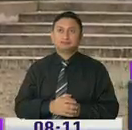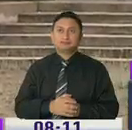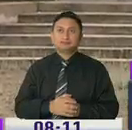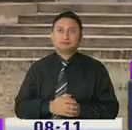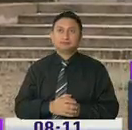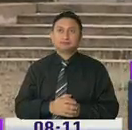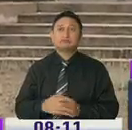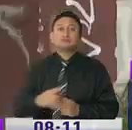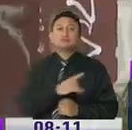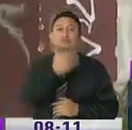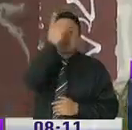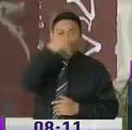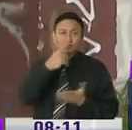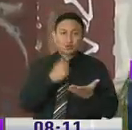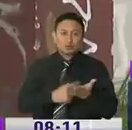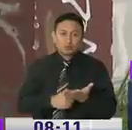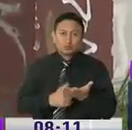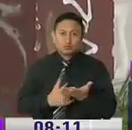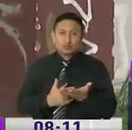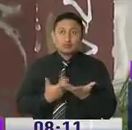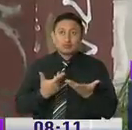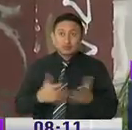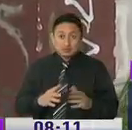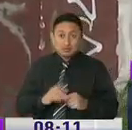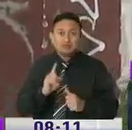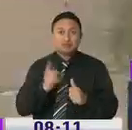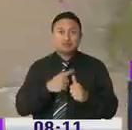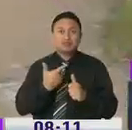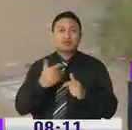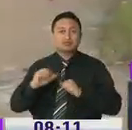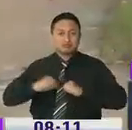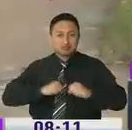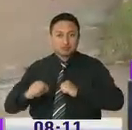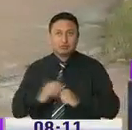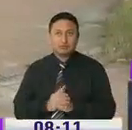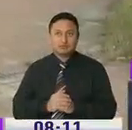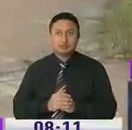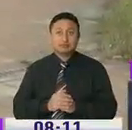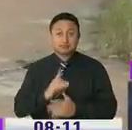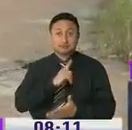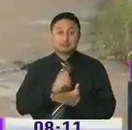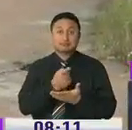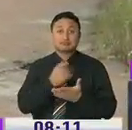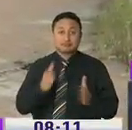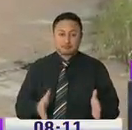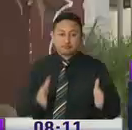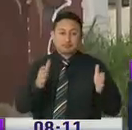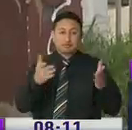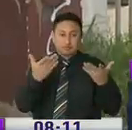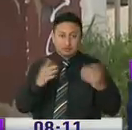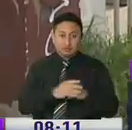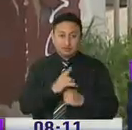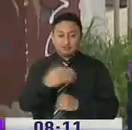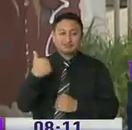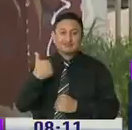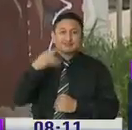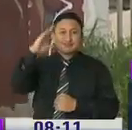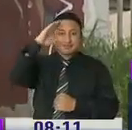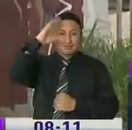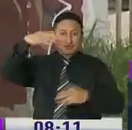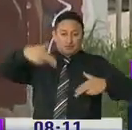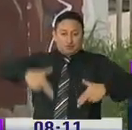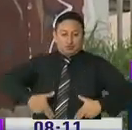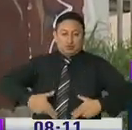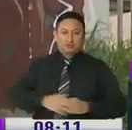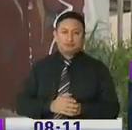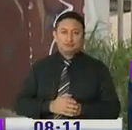Mientras esa decisión se toma, ya se están realizando las primeras acciones. Es así que el edificio ya contaría con seguridad